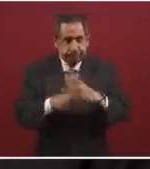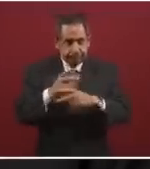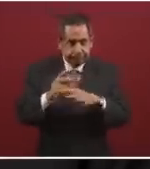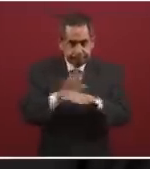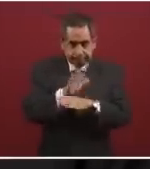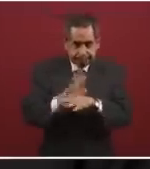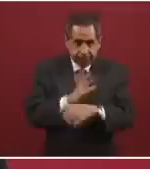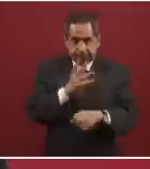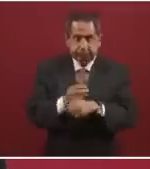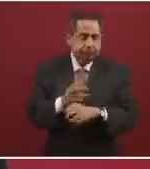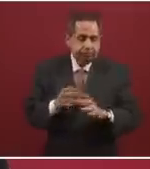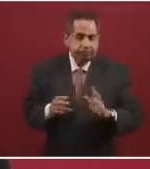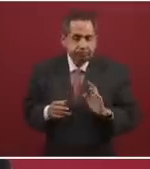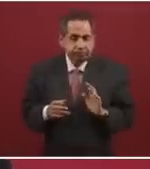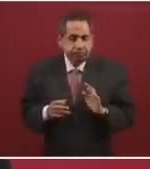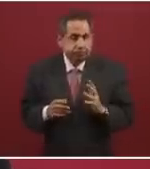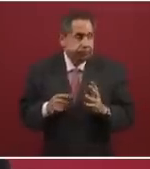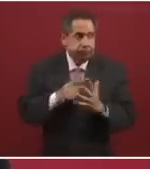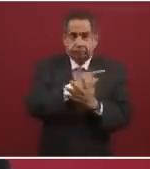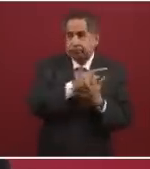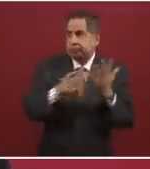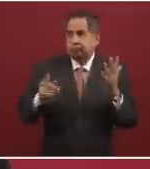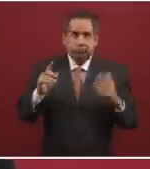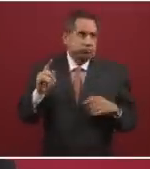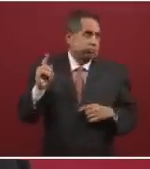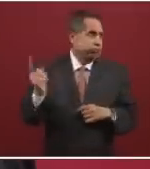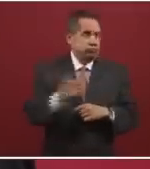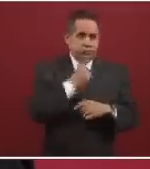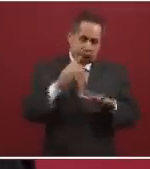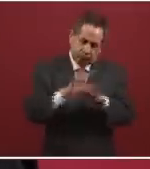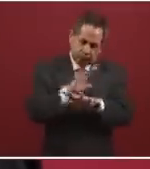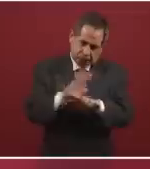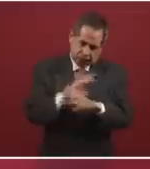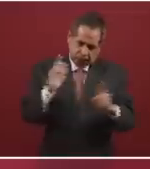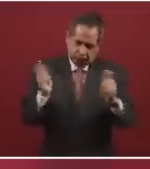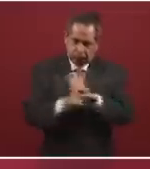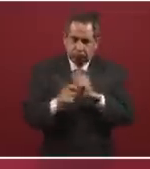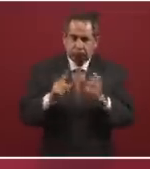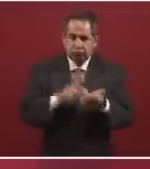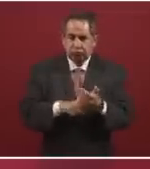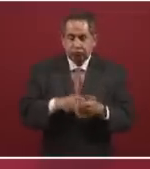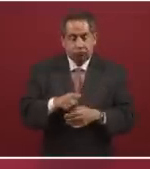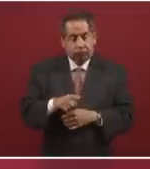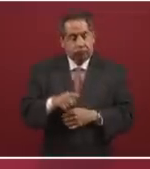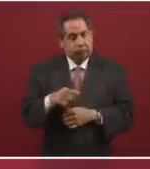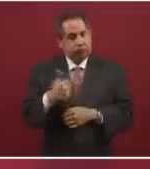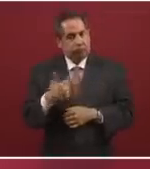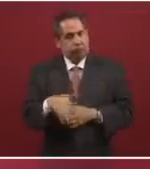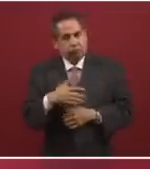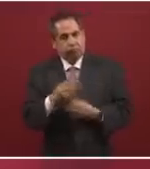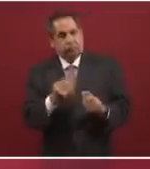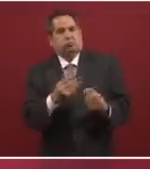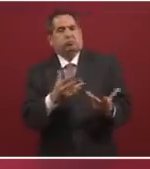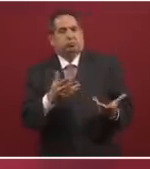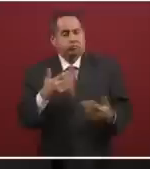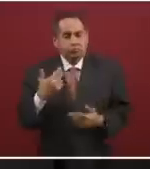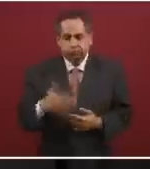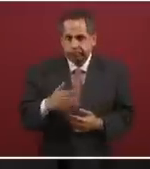ajuste en general, pues impacta mucho,